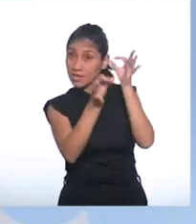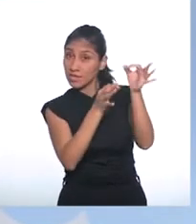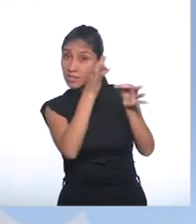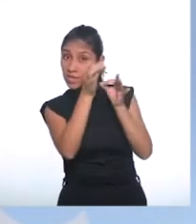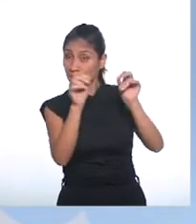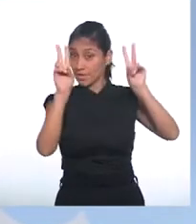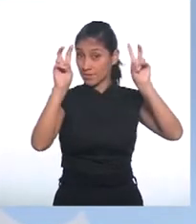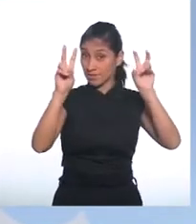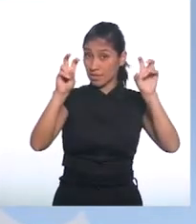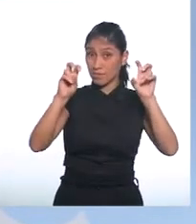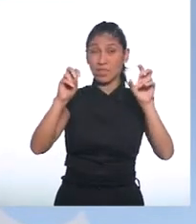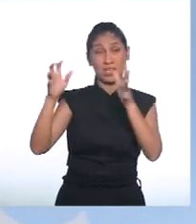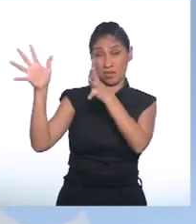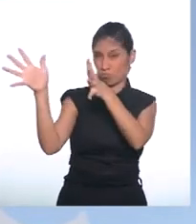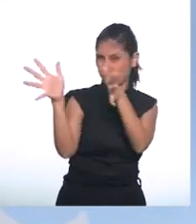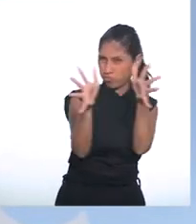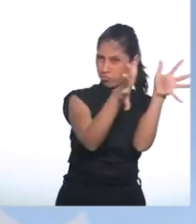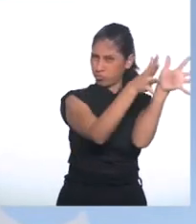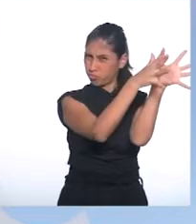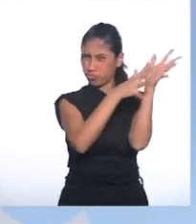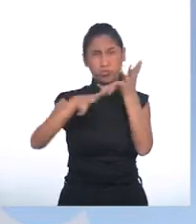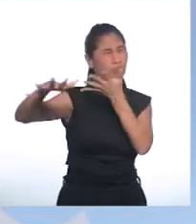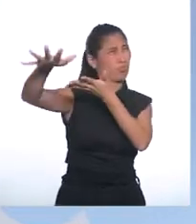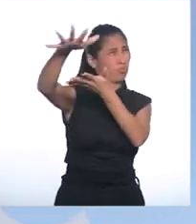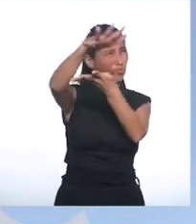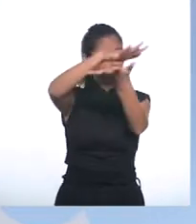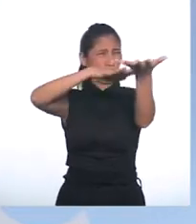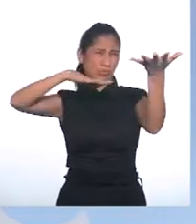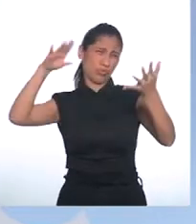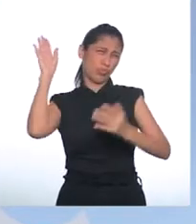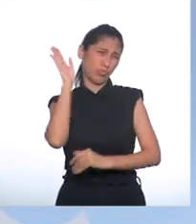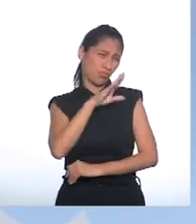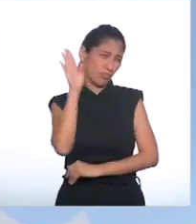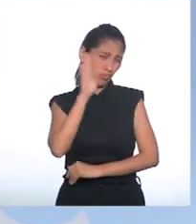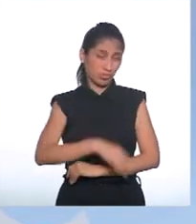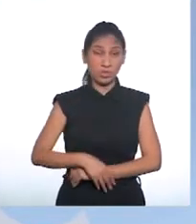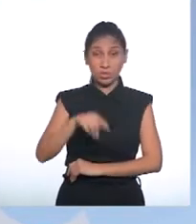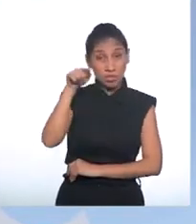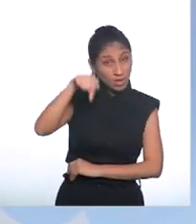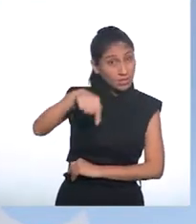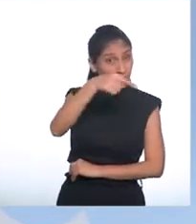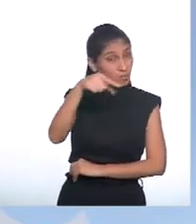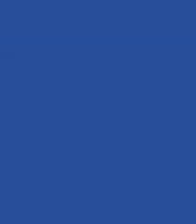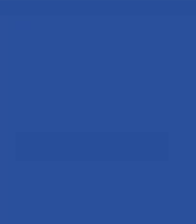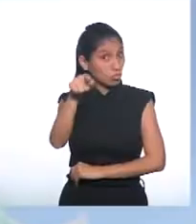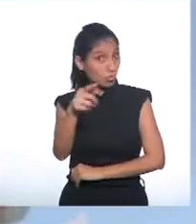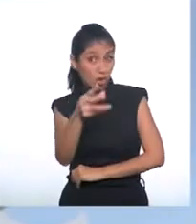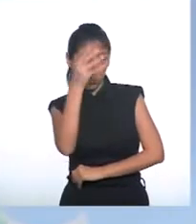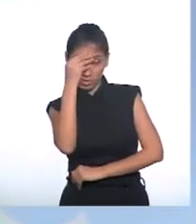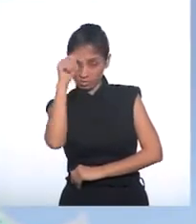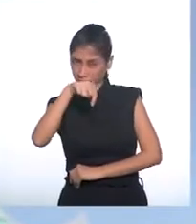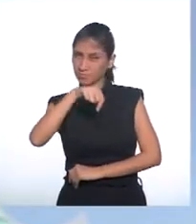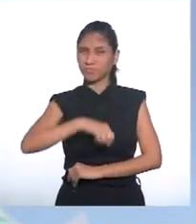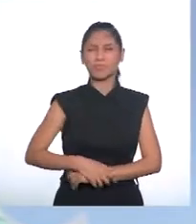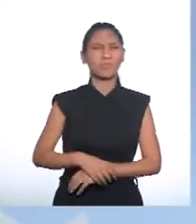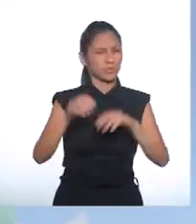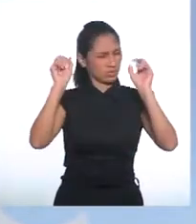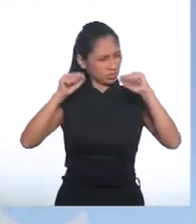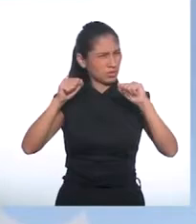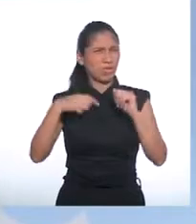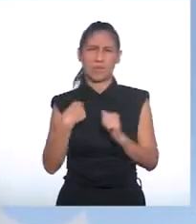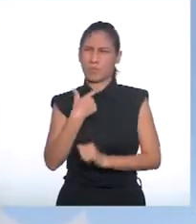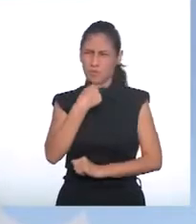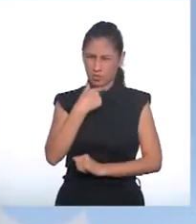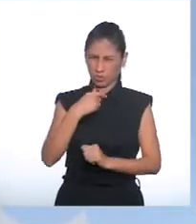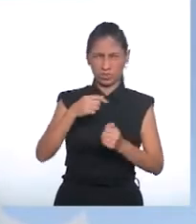la contaminación del aire. Veo que esta semana tomaste mucho interés por el tema. Es más que eso.